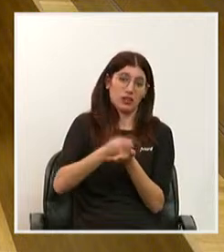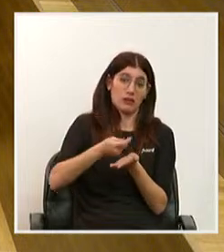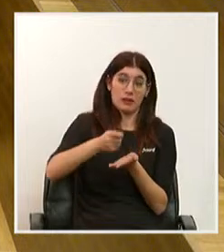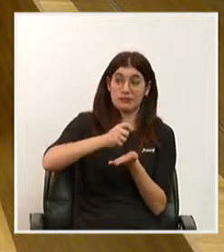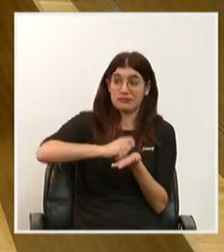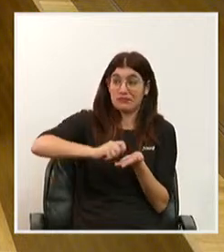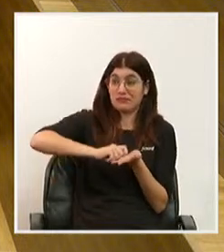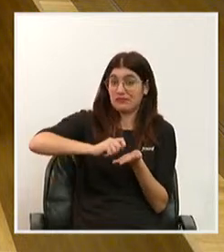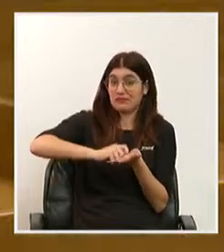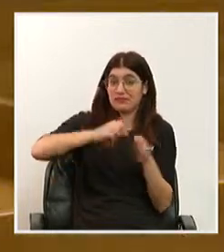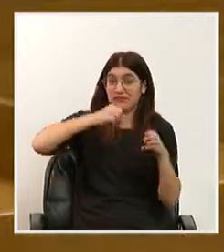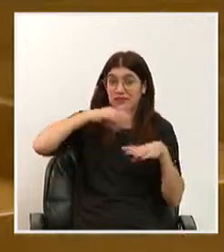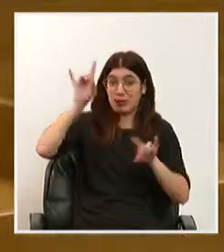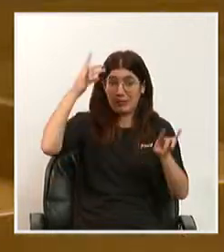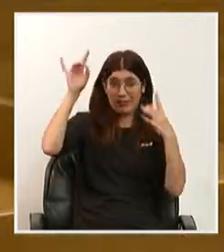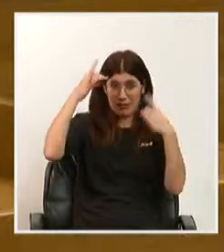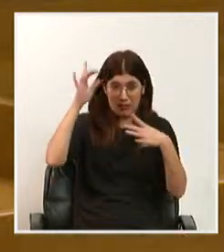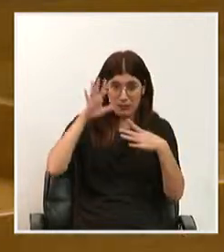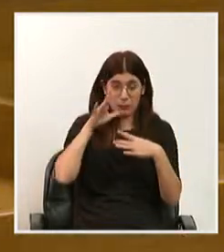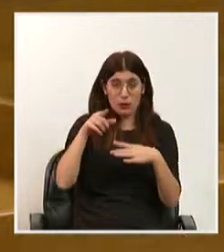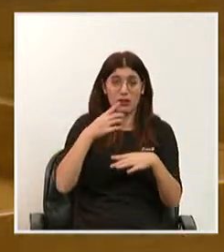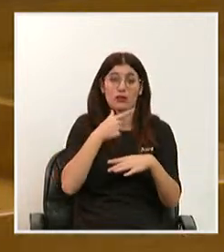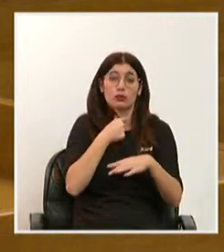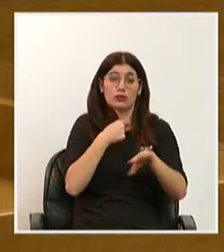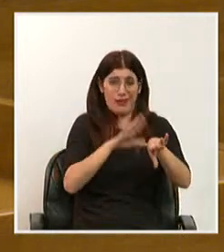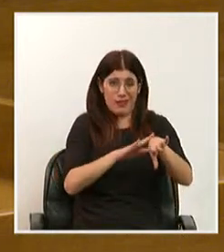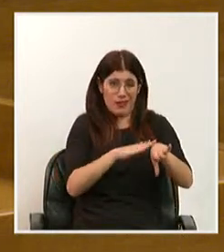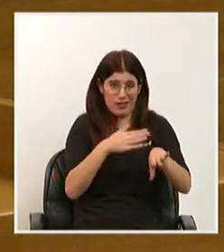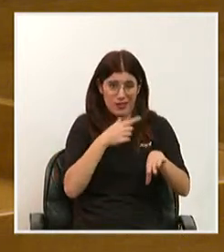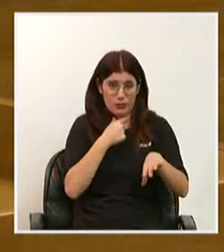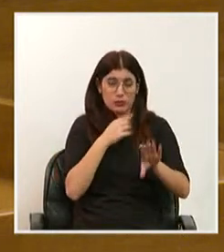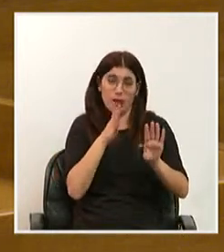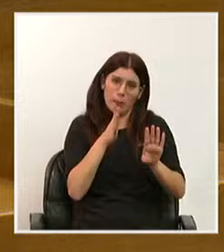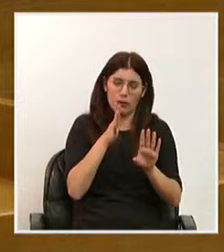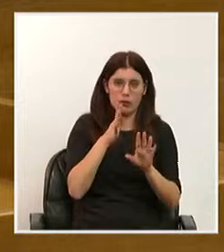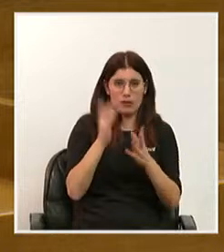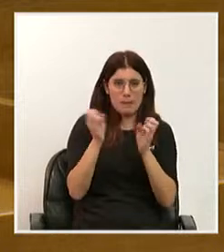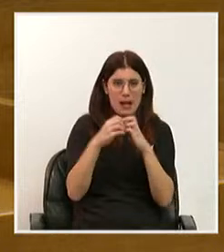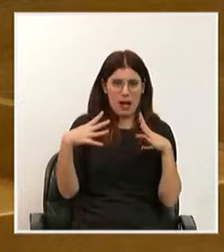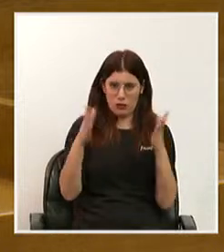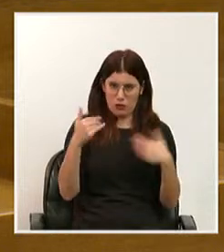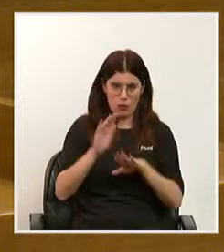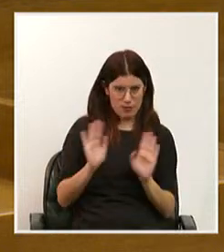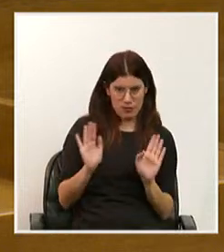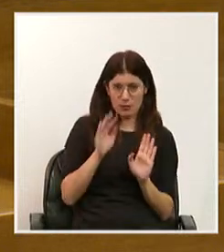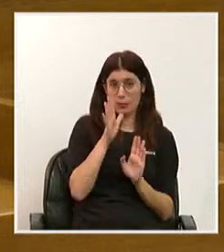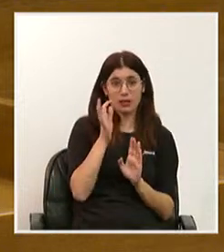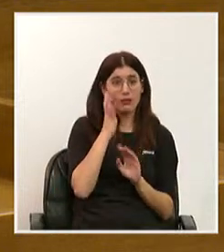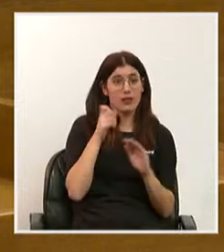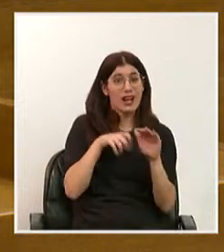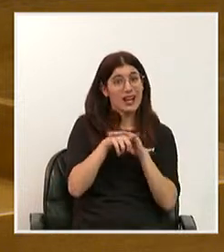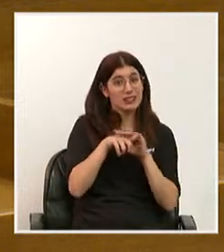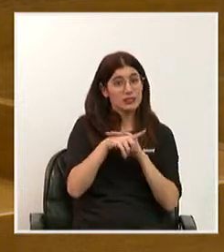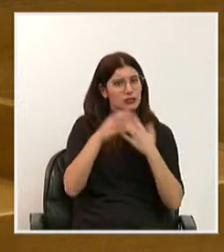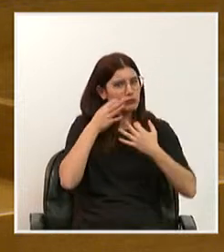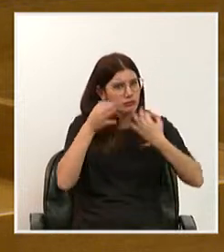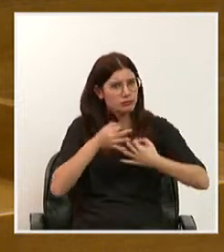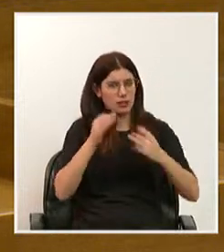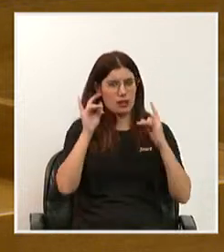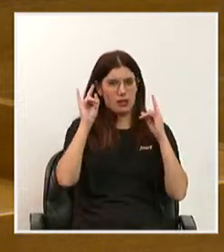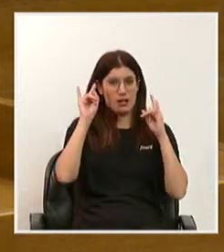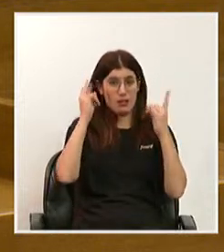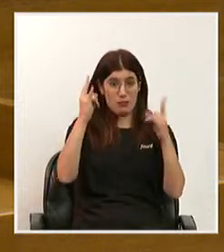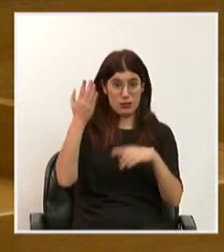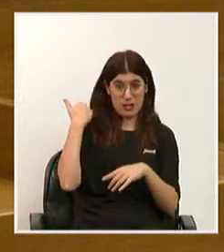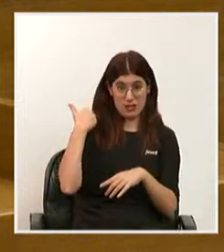además eso que es algo que le gusta mucho a la izquierda pero milagros en Lourdes señor fana porque la gestión la gestión del botánic la gestión